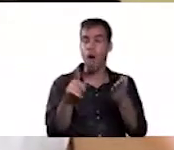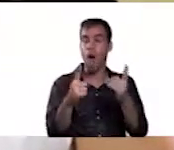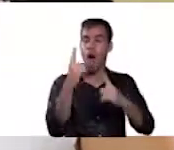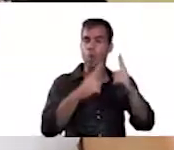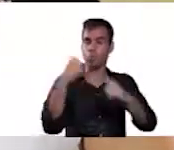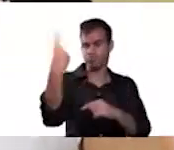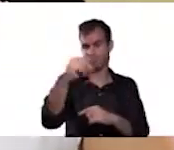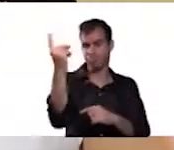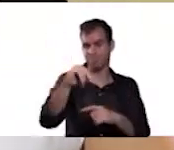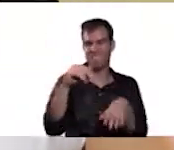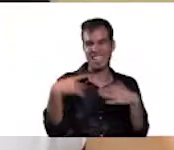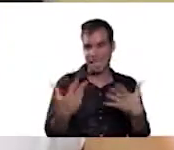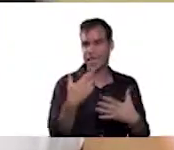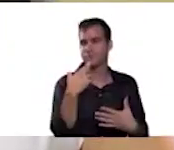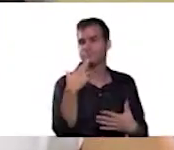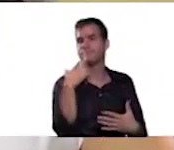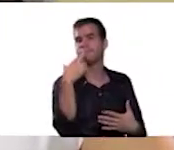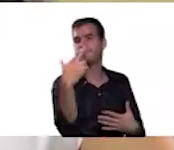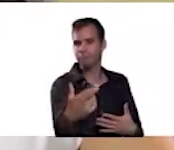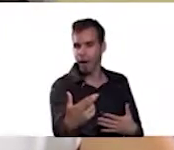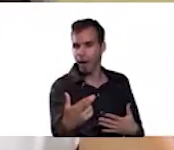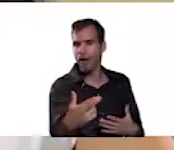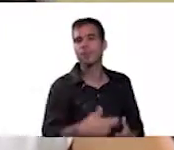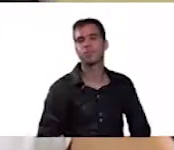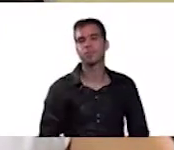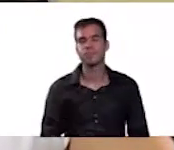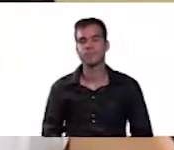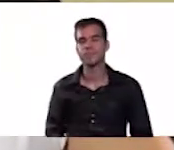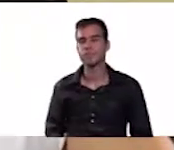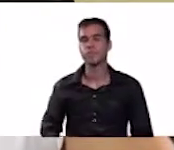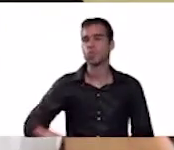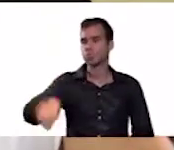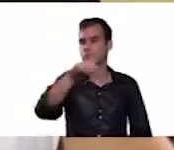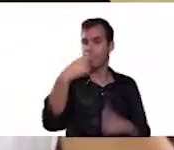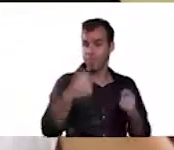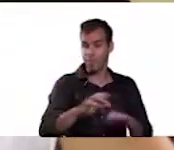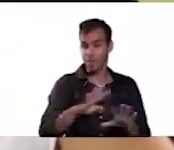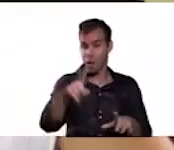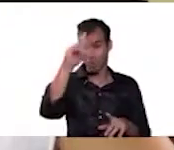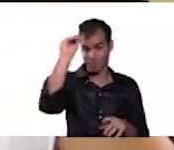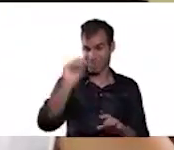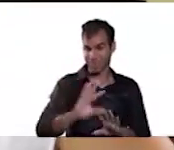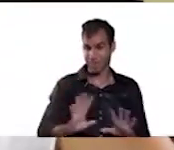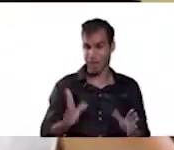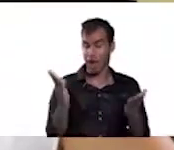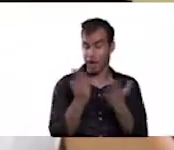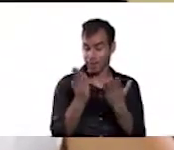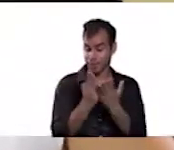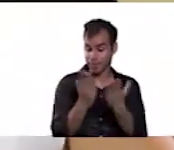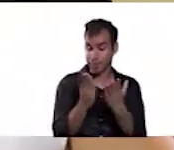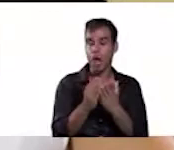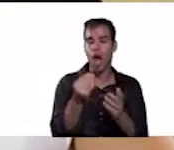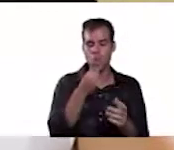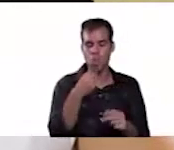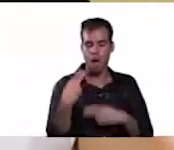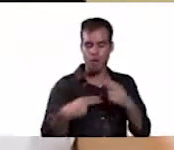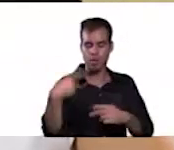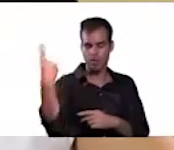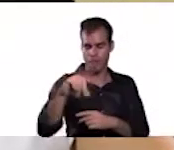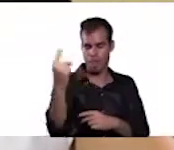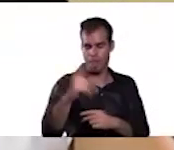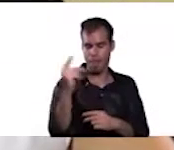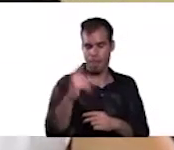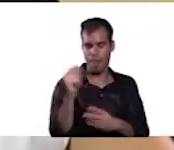que pueden responder donde deberán aplicar lo que estudiaron sobre las condiciones y